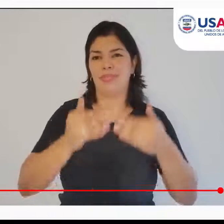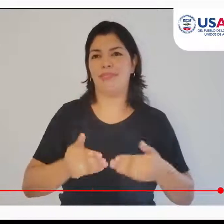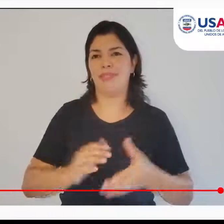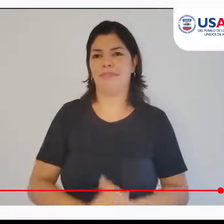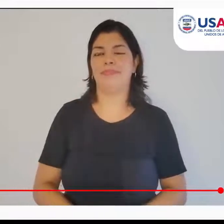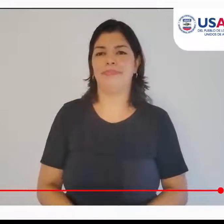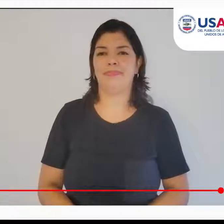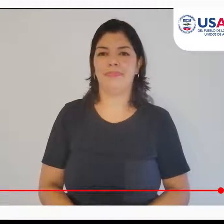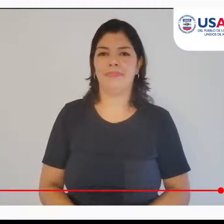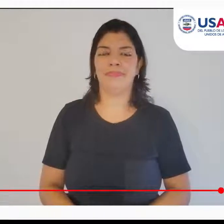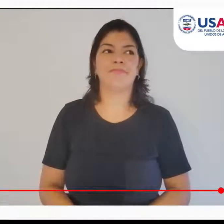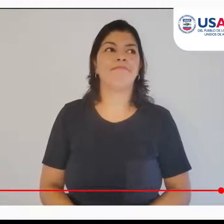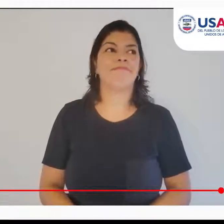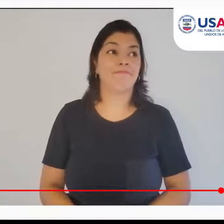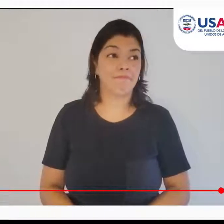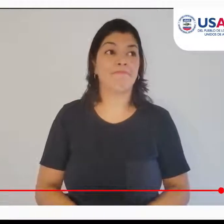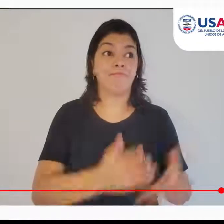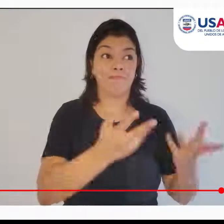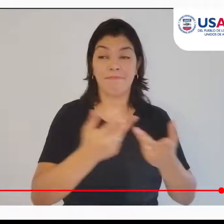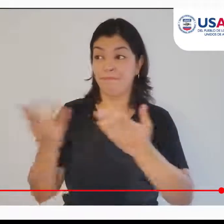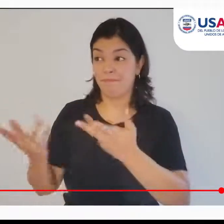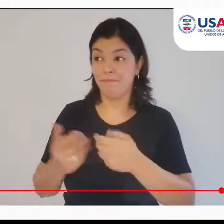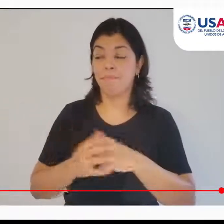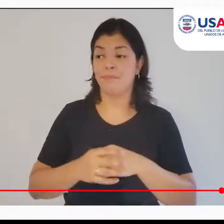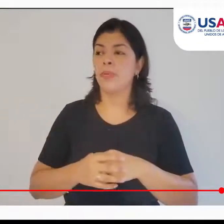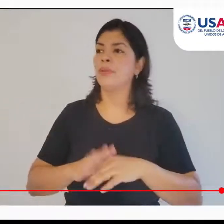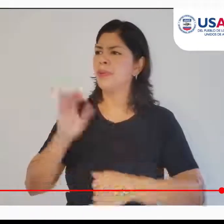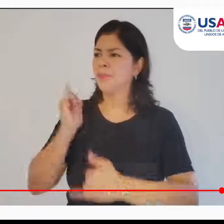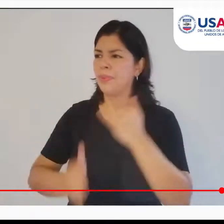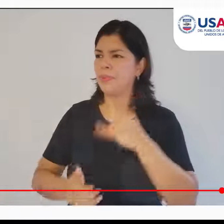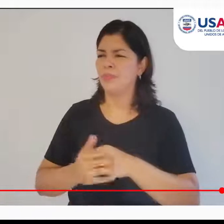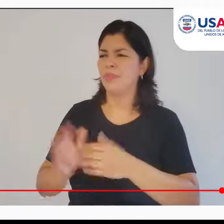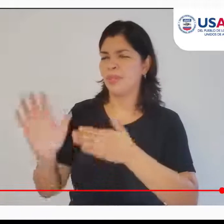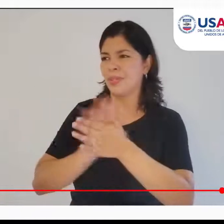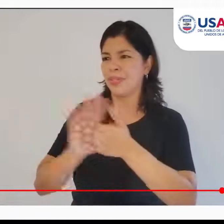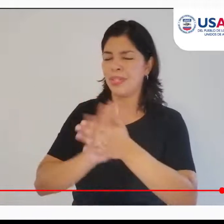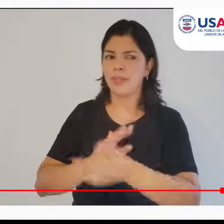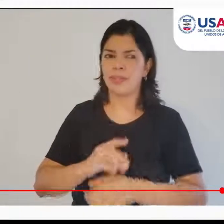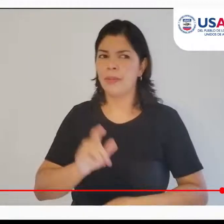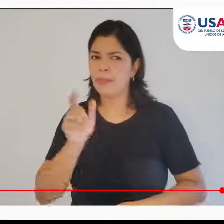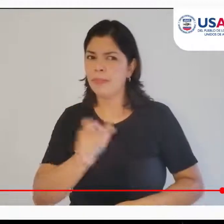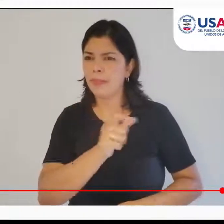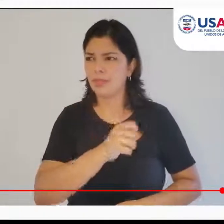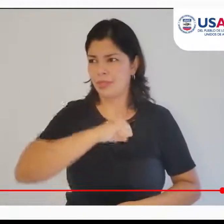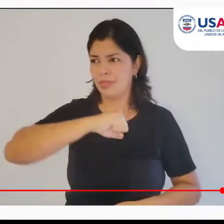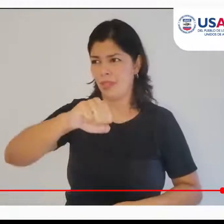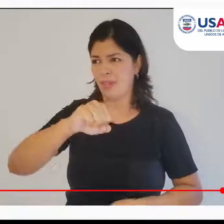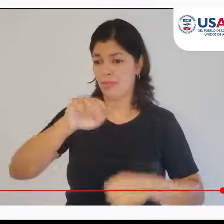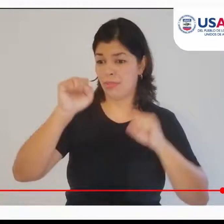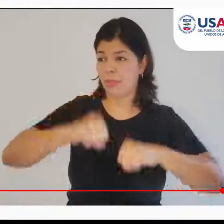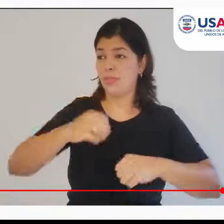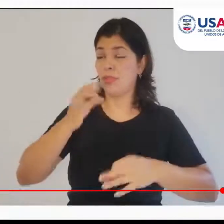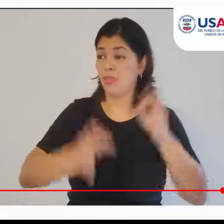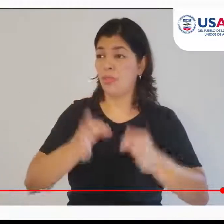Bueno, chicos, y para cerrar me gustaría que por último nos contaran cómo las personas que están necesitando ejercer este derecho lo pueden